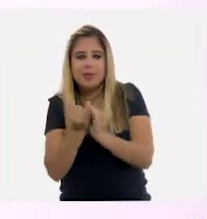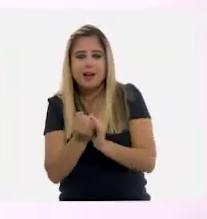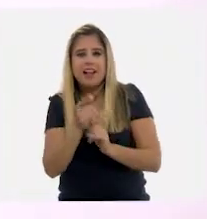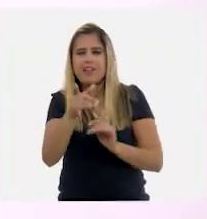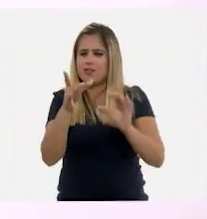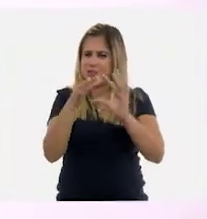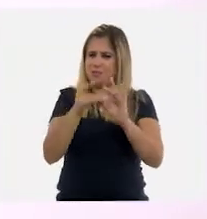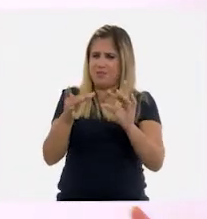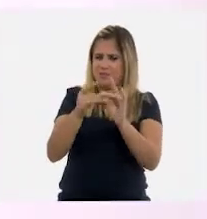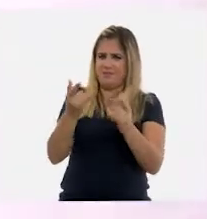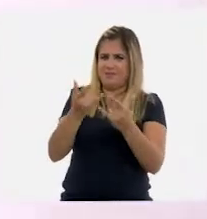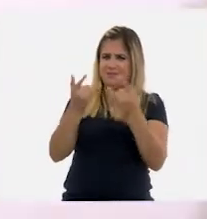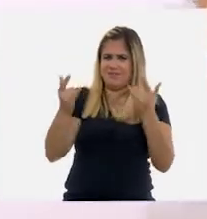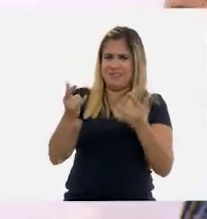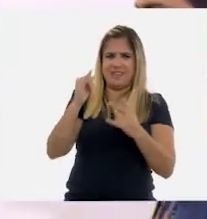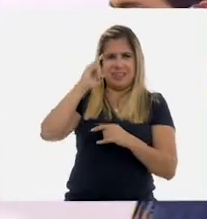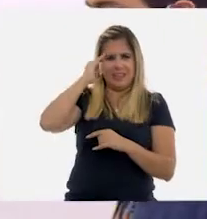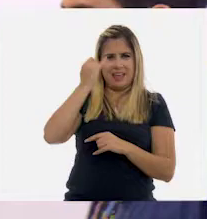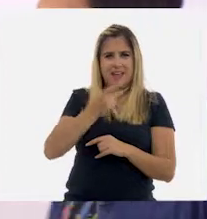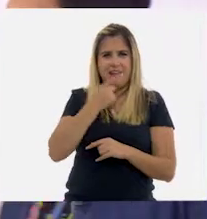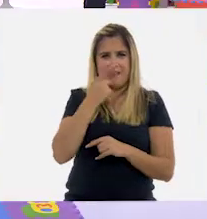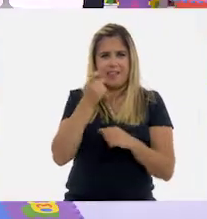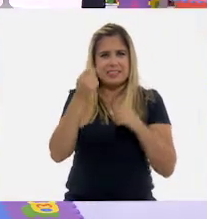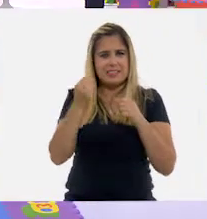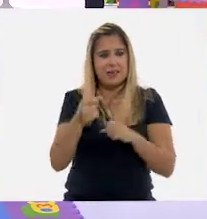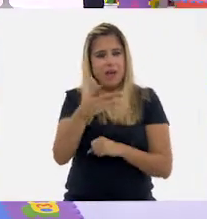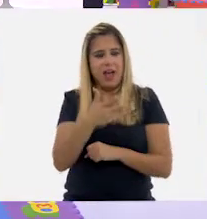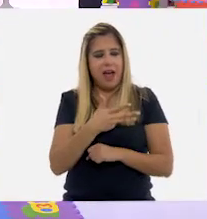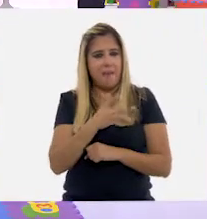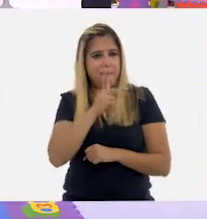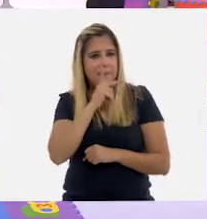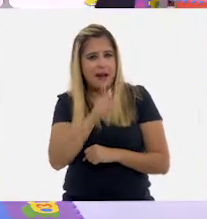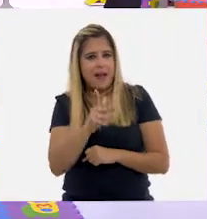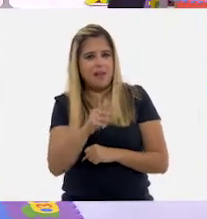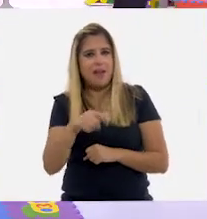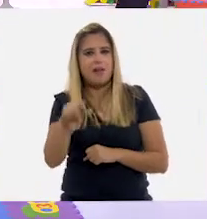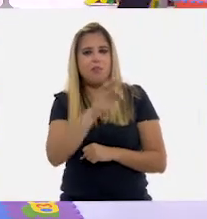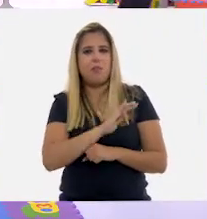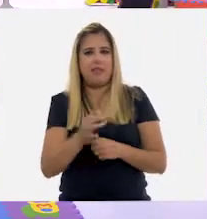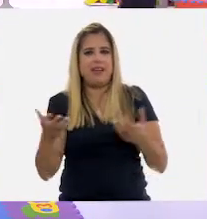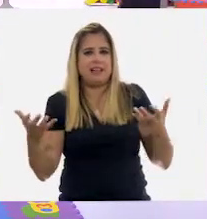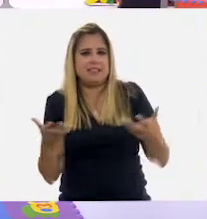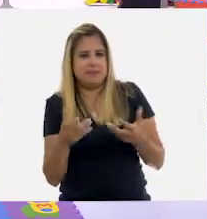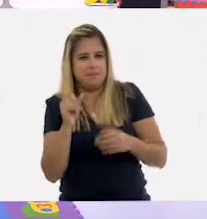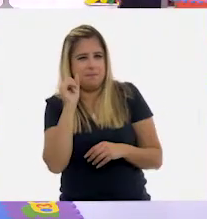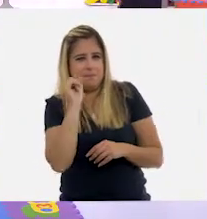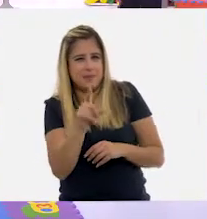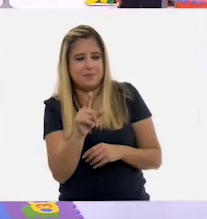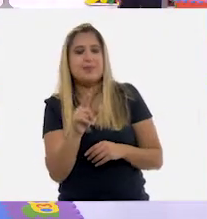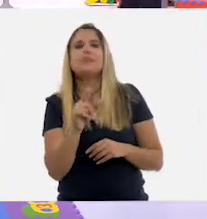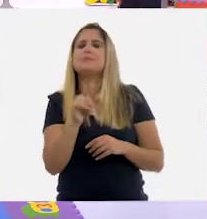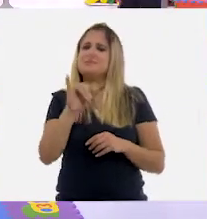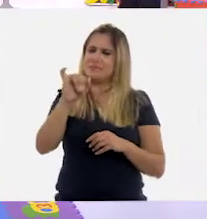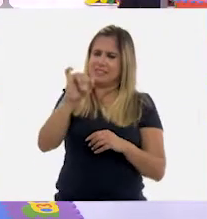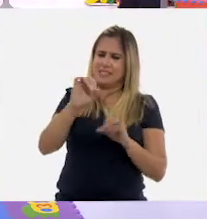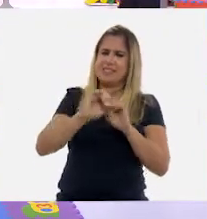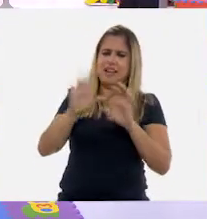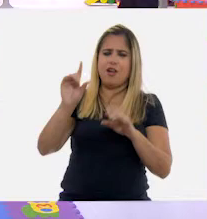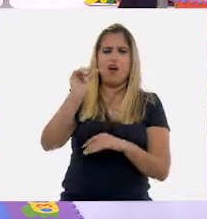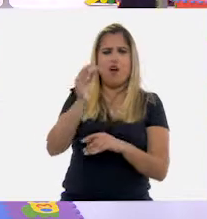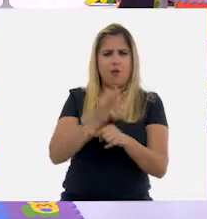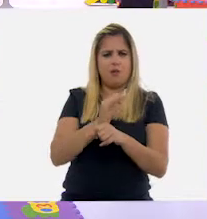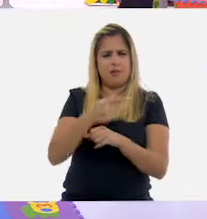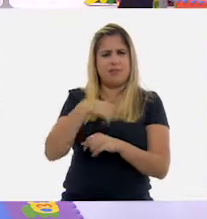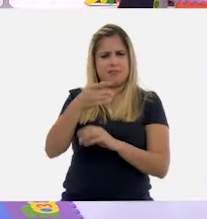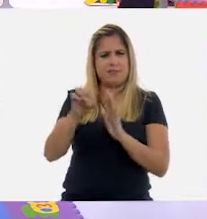usted nos contó en Ñañú, ¿sí? Seguramente también hay palabras que podemos hacer lo mismo, ¿no? Claro que sí, yo ahorita creo